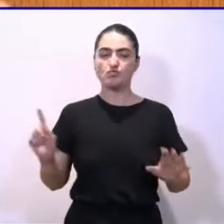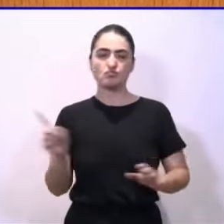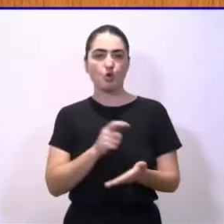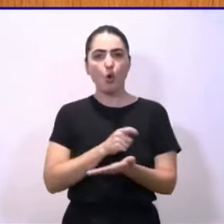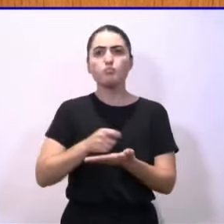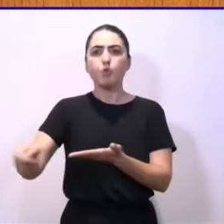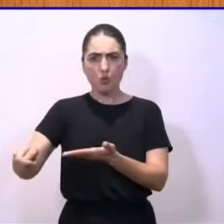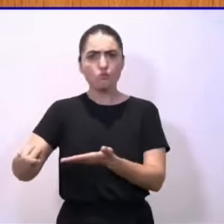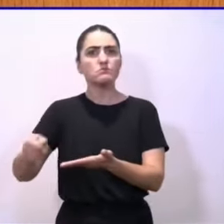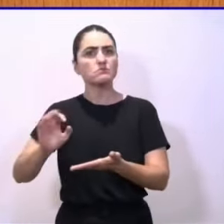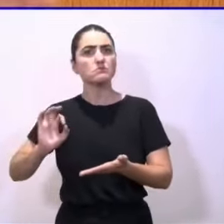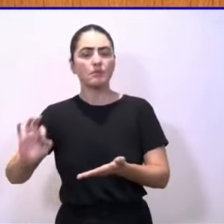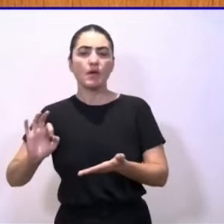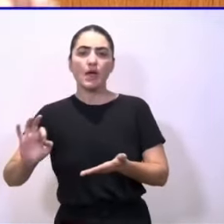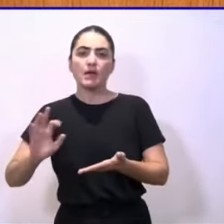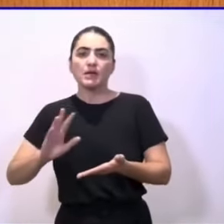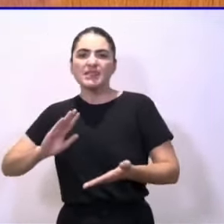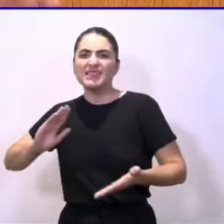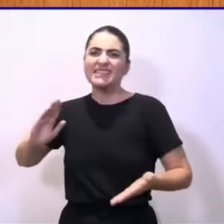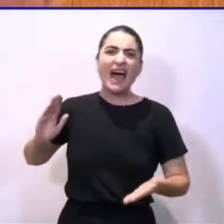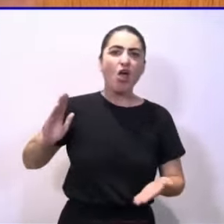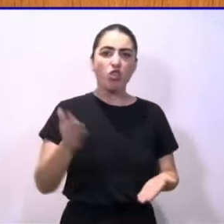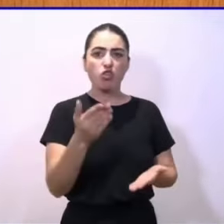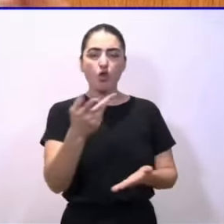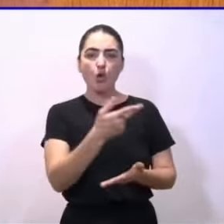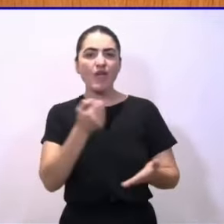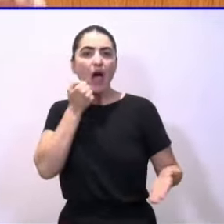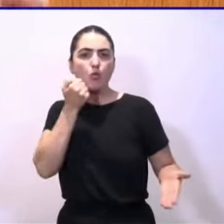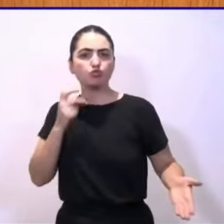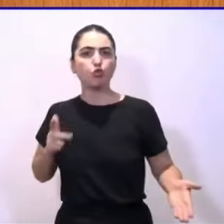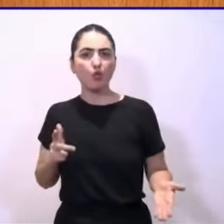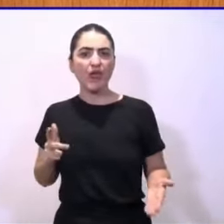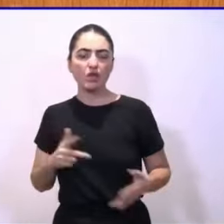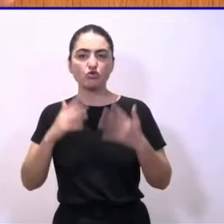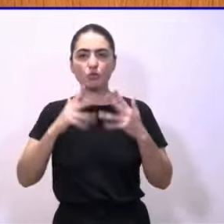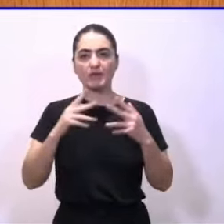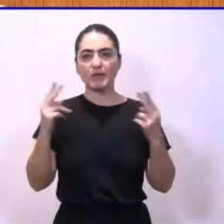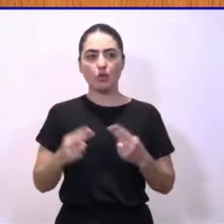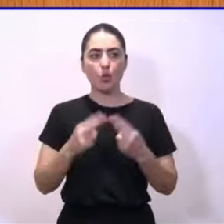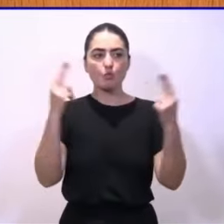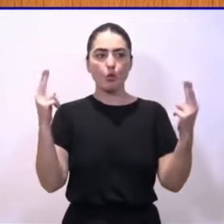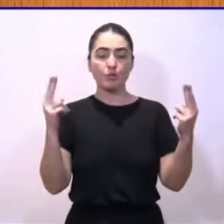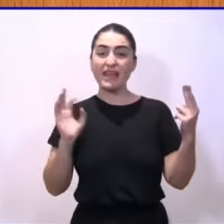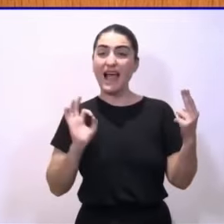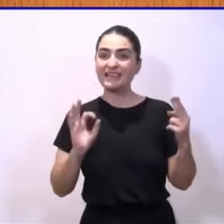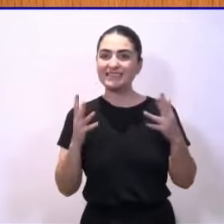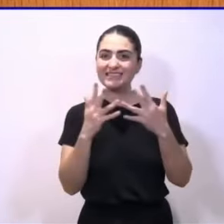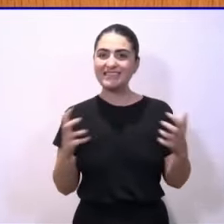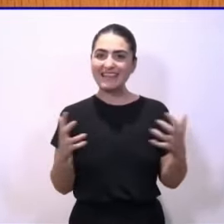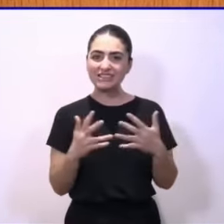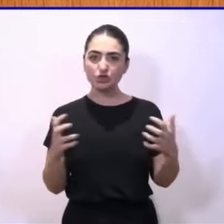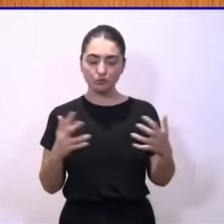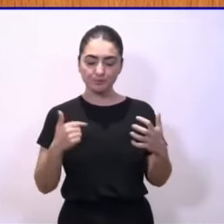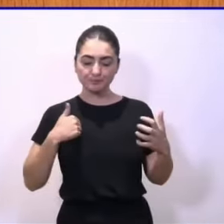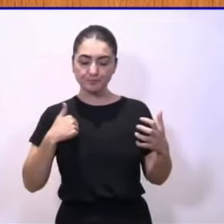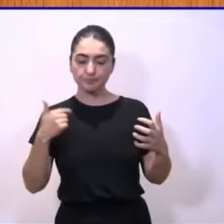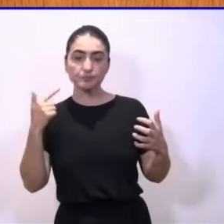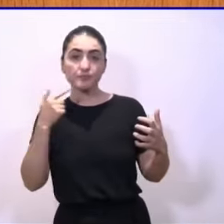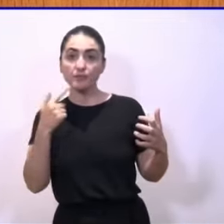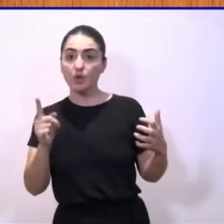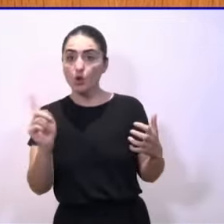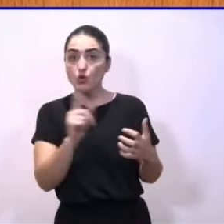que conlleve además una sanción del abuso de derecho a la administración pública. Este es un texto que no digo yo, lo dice la